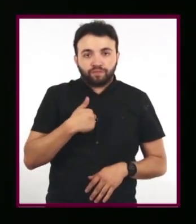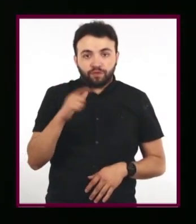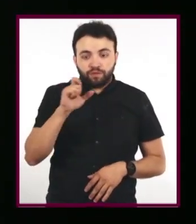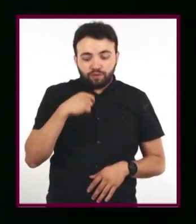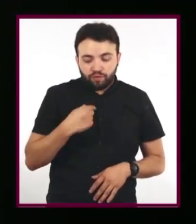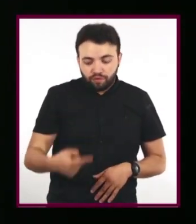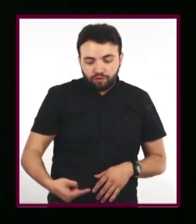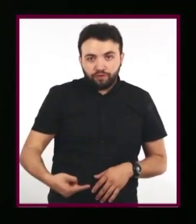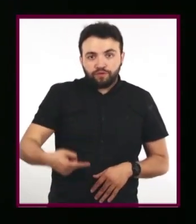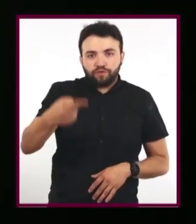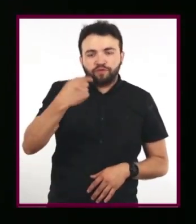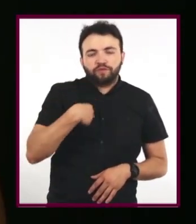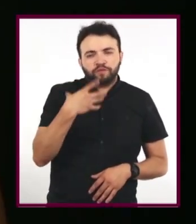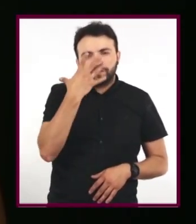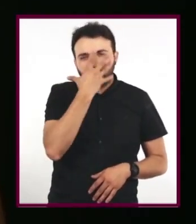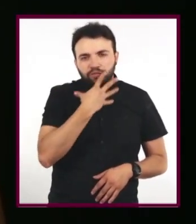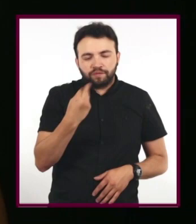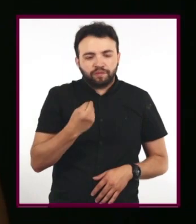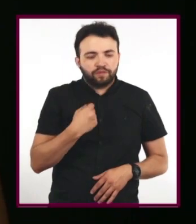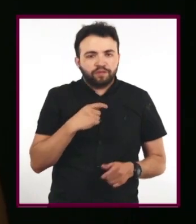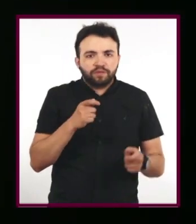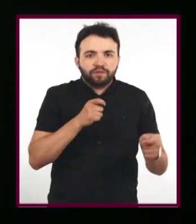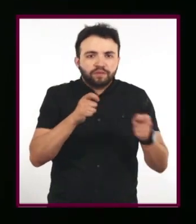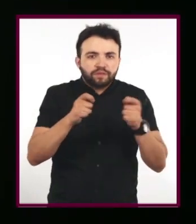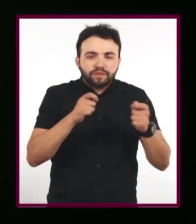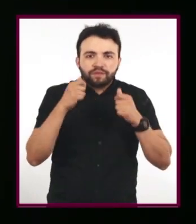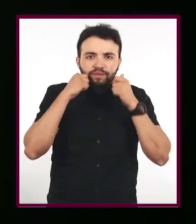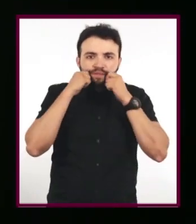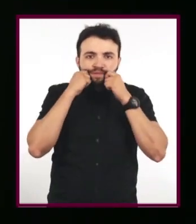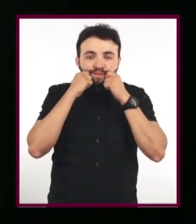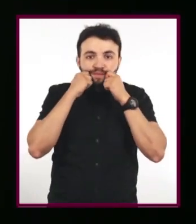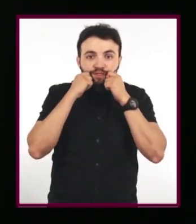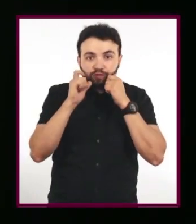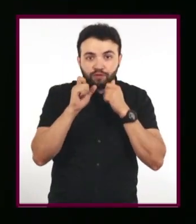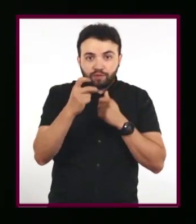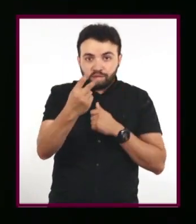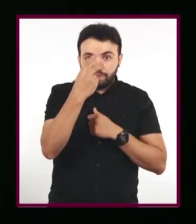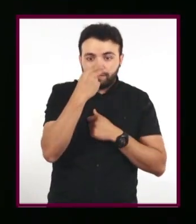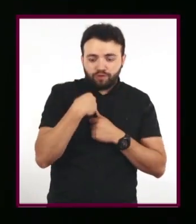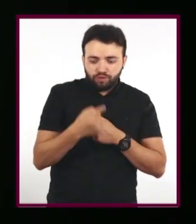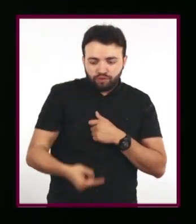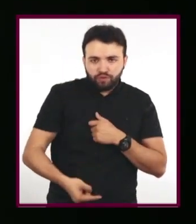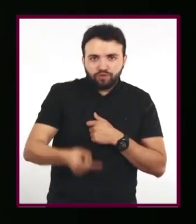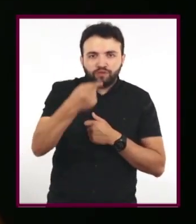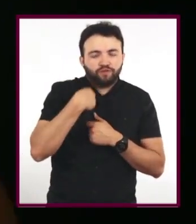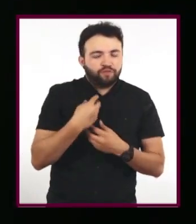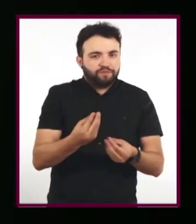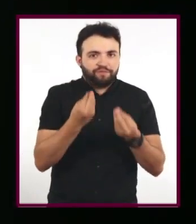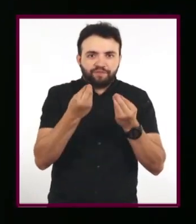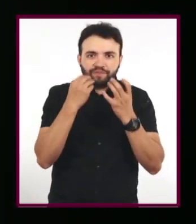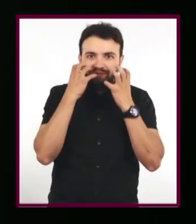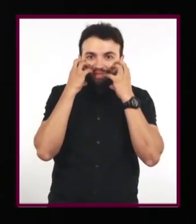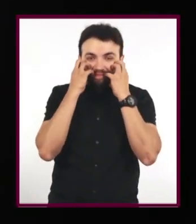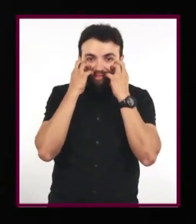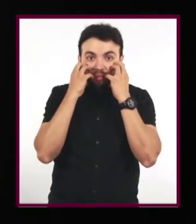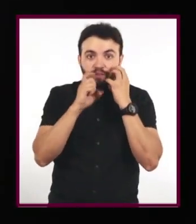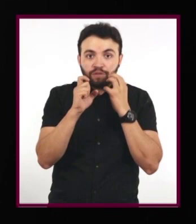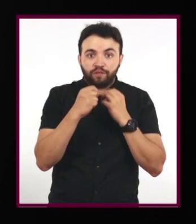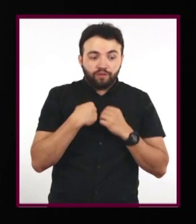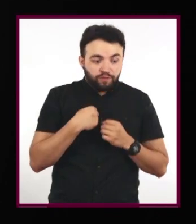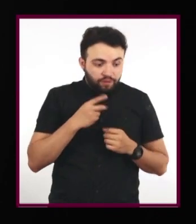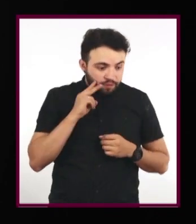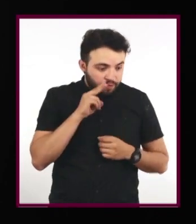precioso. Y ahí lo tomaría de los cachetes. Porque ahí, como me ven, de niño era muy cachetón. Y me diría a mí mismo: mi Dari, no